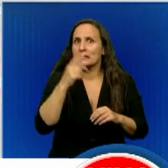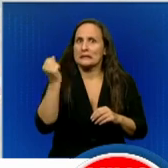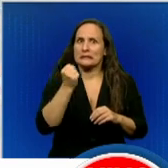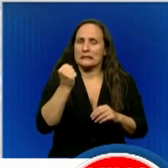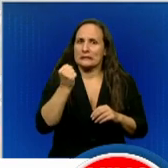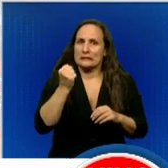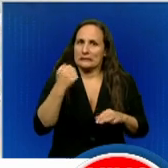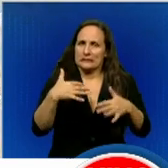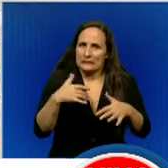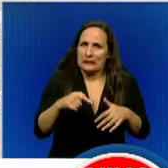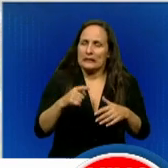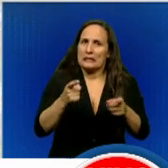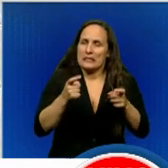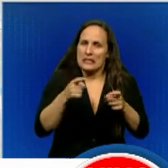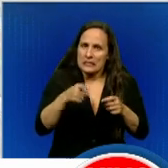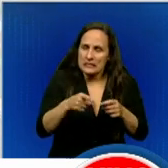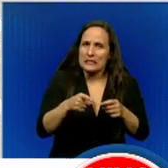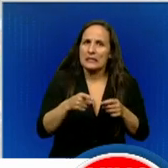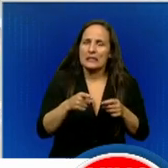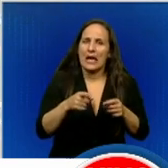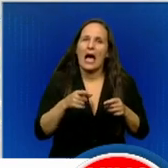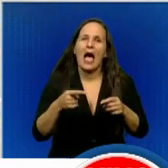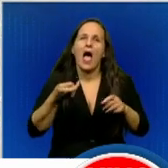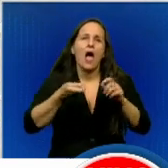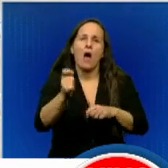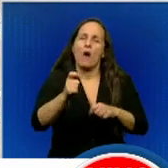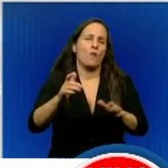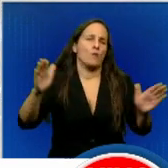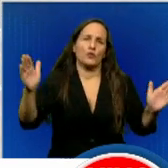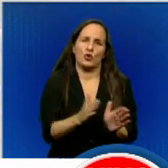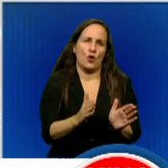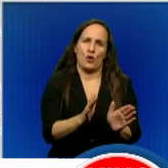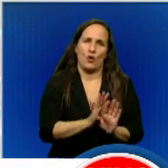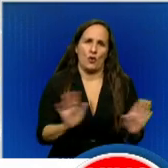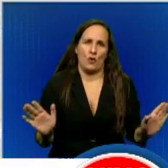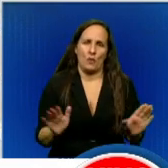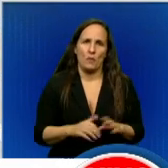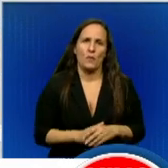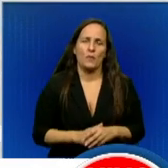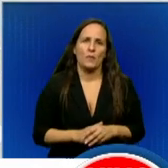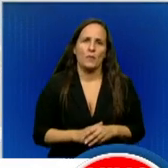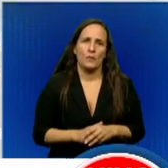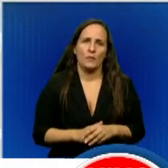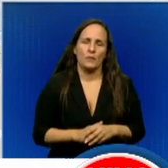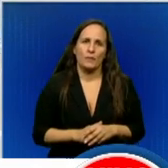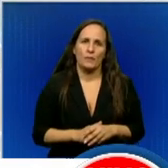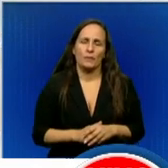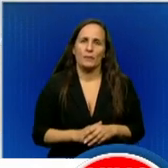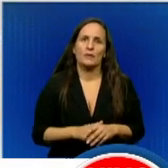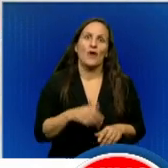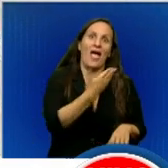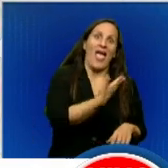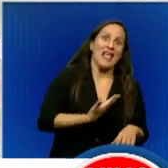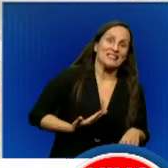imperioso reducir el nivel de litio y lety la litigiosidad entre el